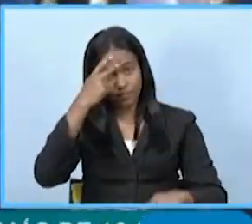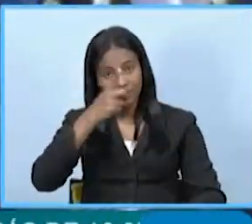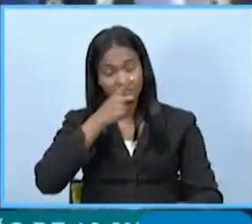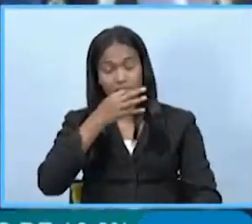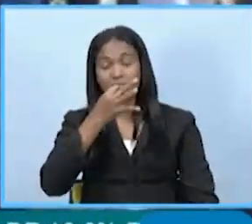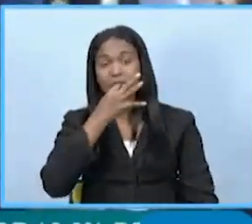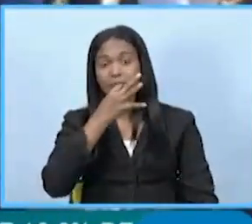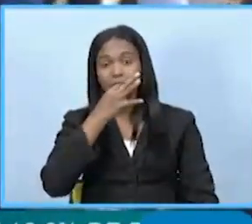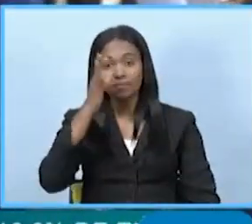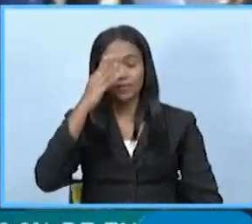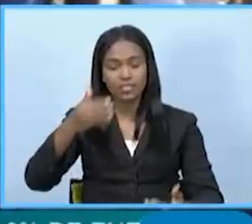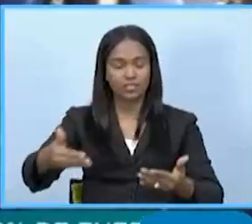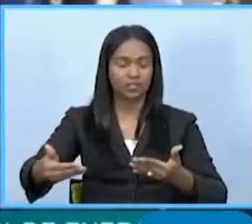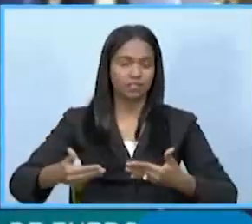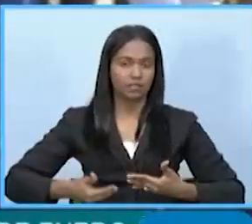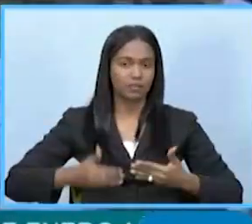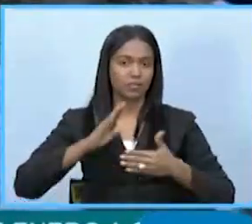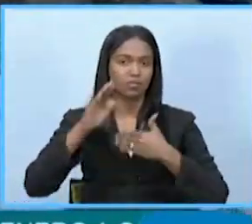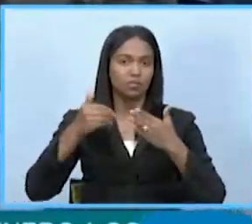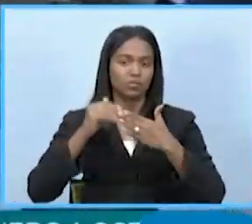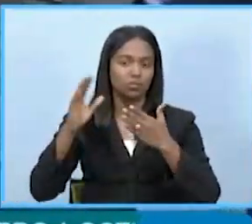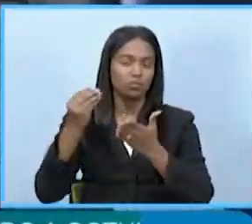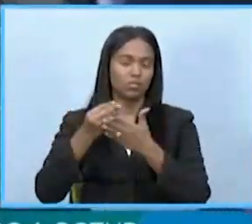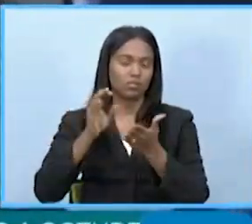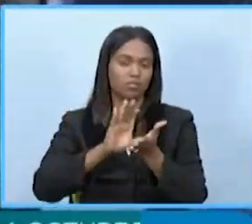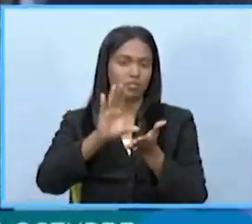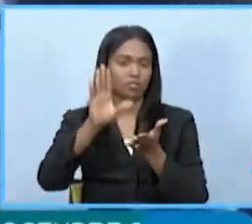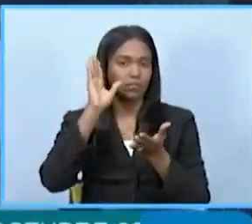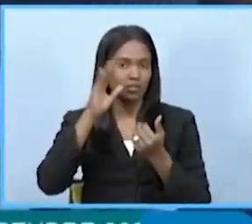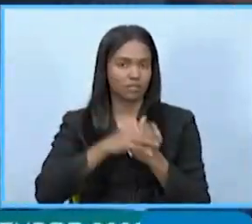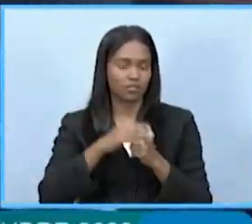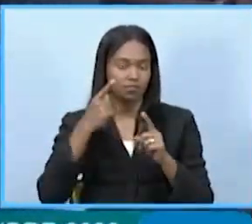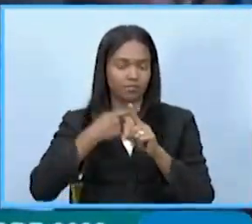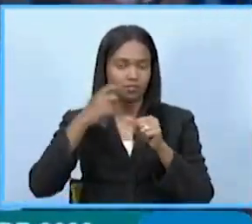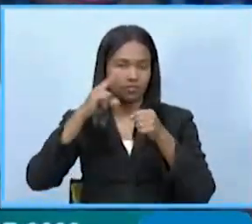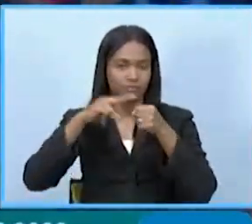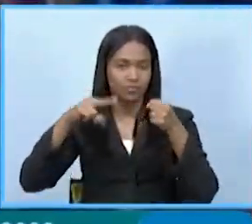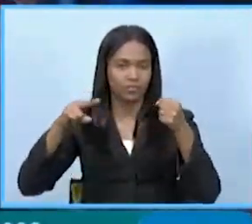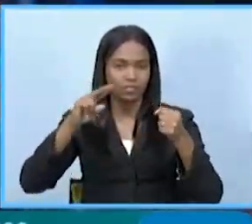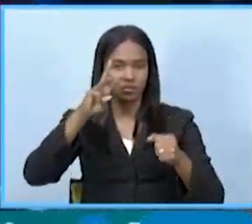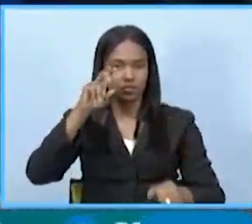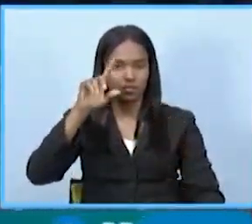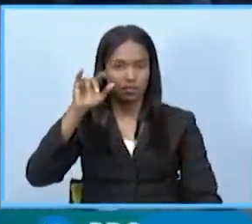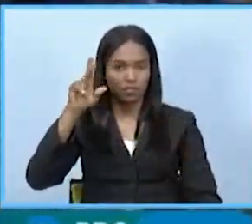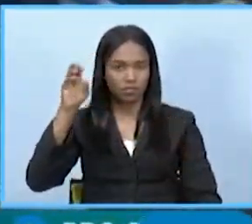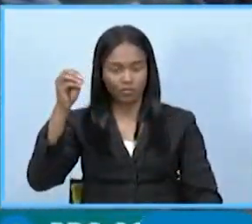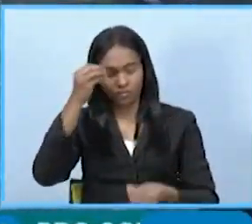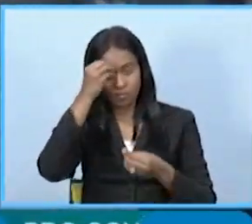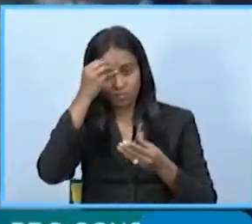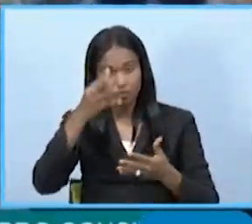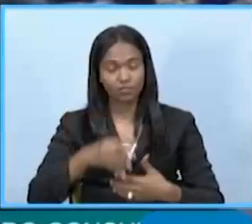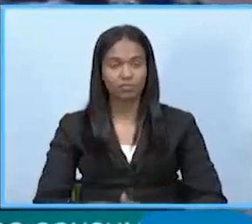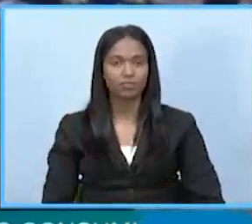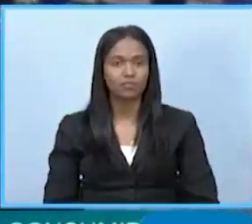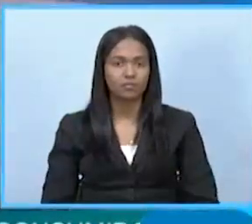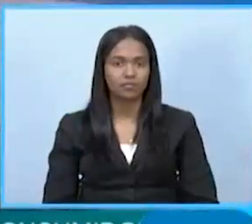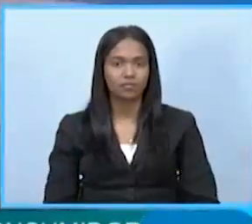que muy pronto recibirán todos sus recursos. Desde Hato Mayor, Willy